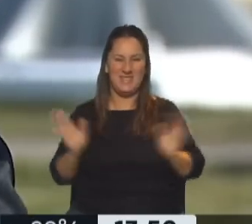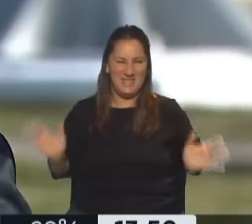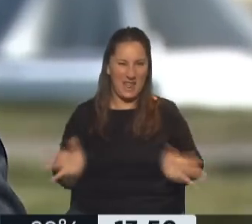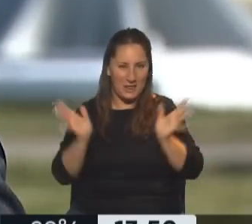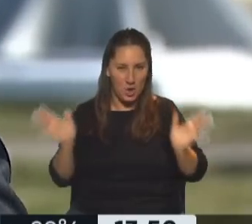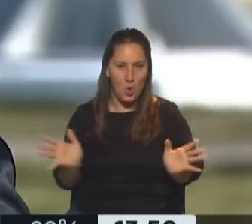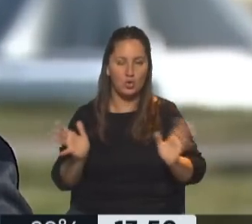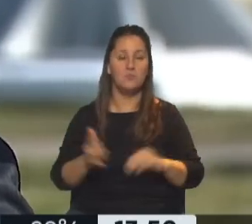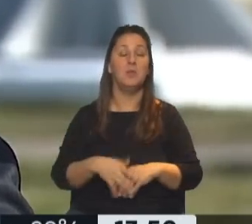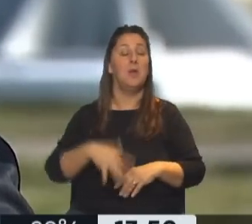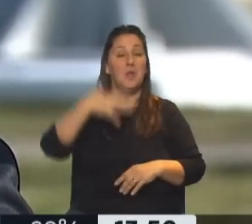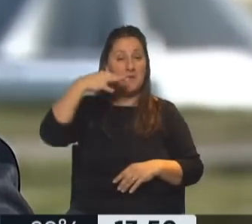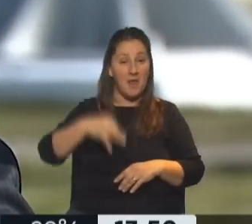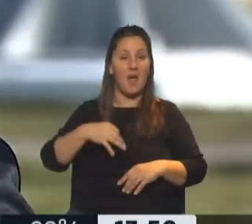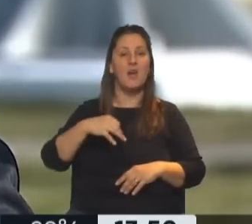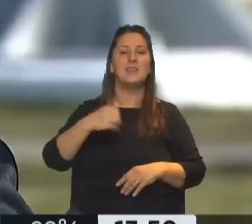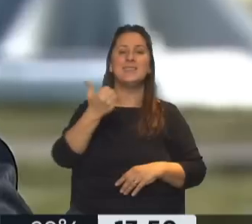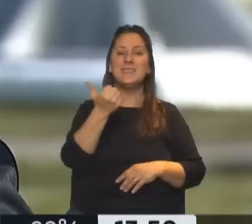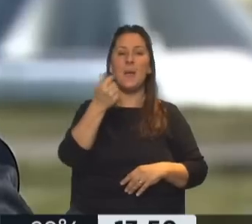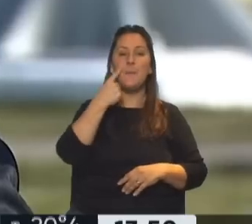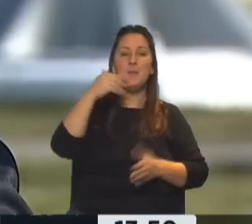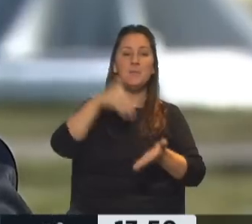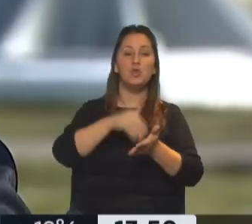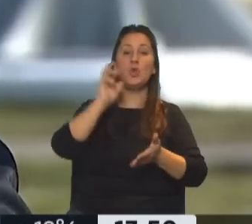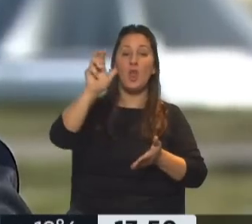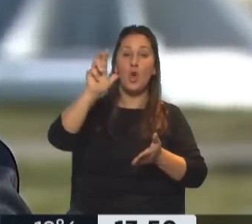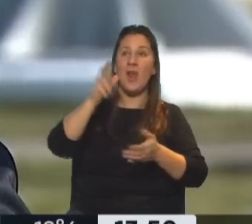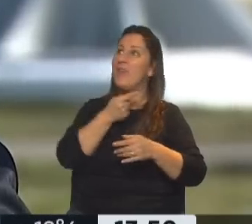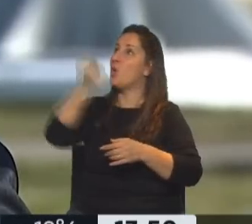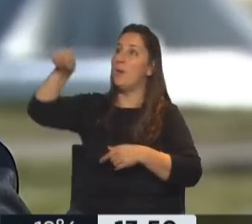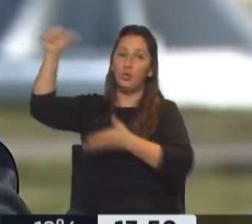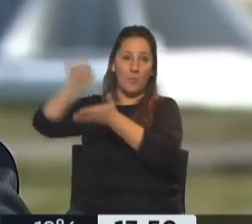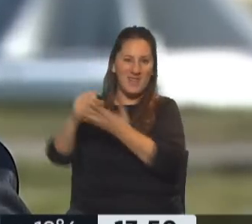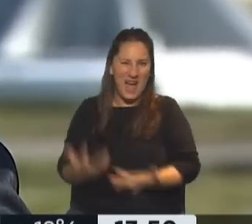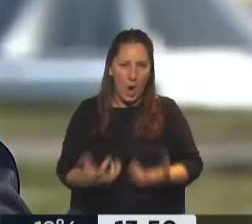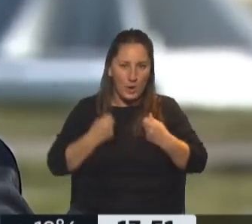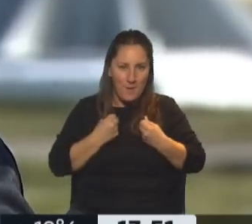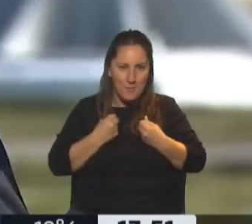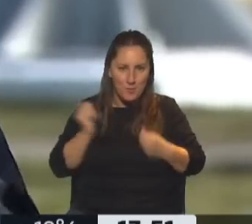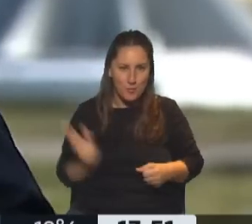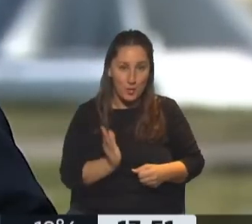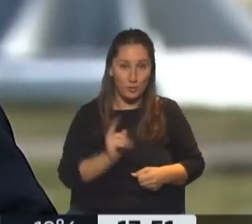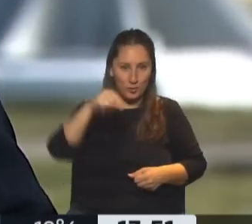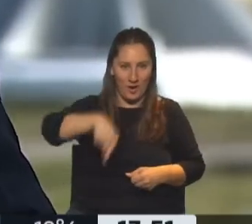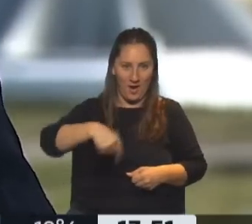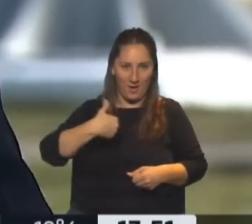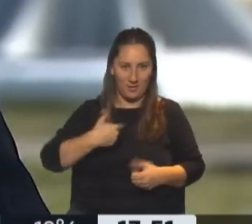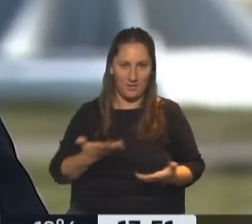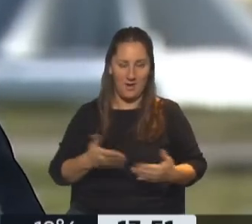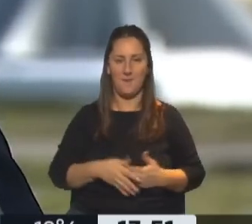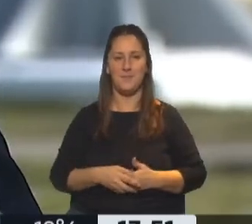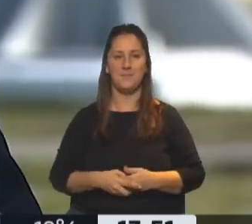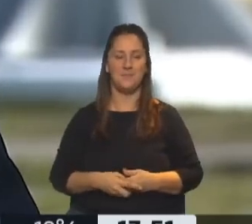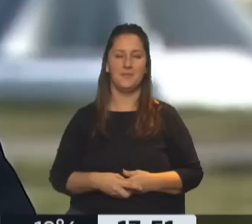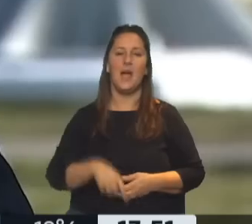es que nos ahorramos $6.000 millones de importación de gas. Ahora